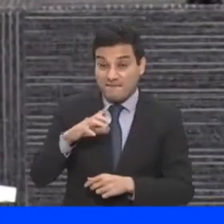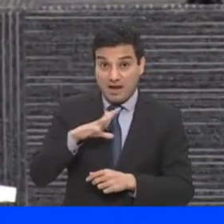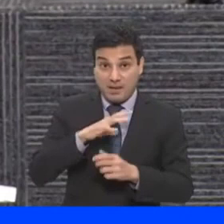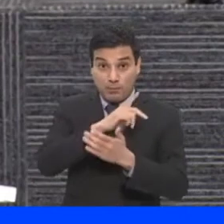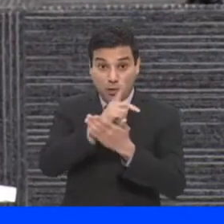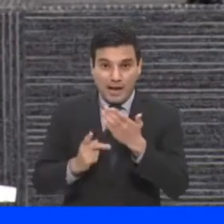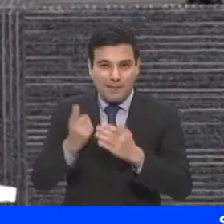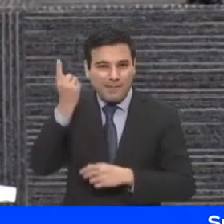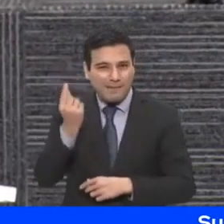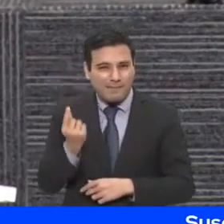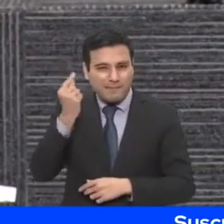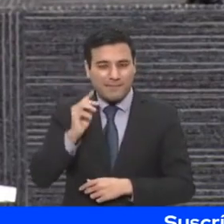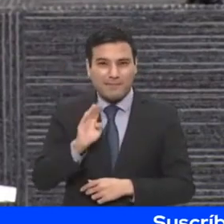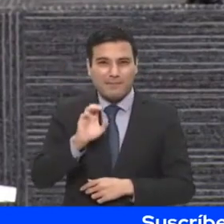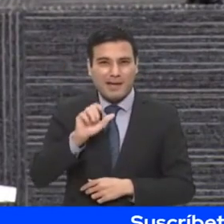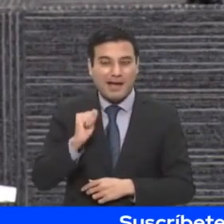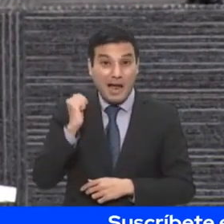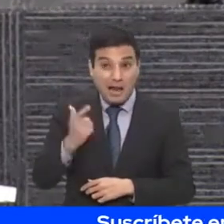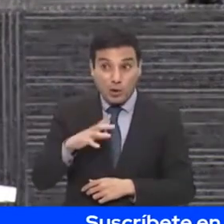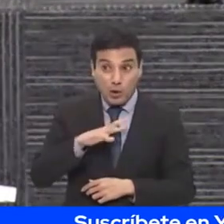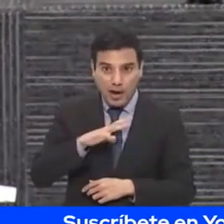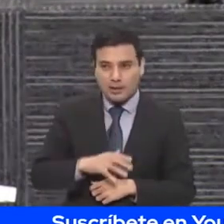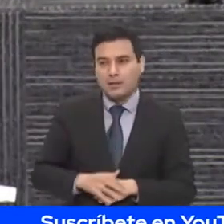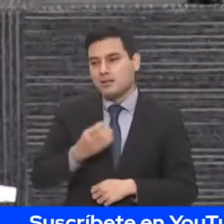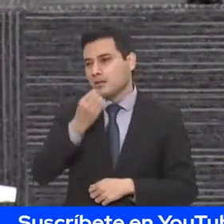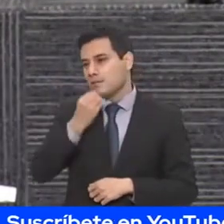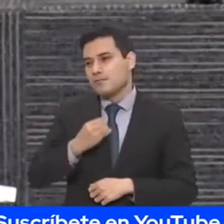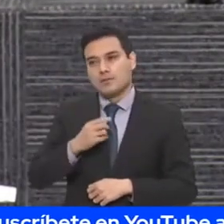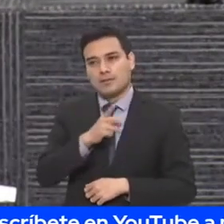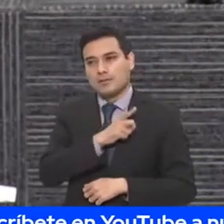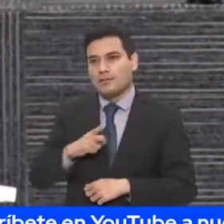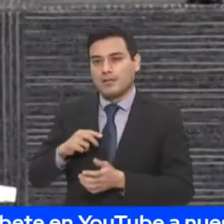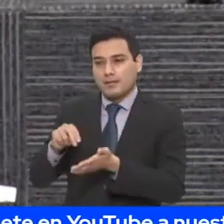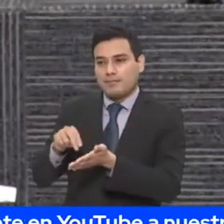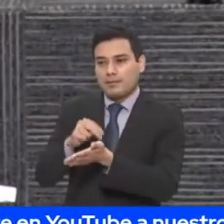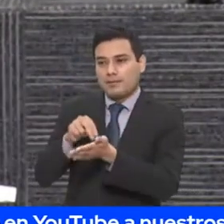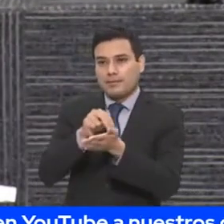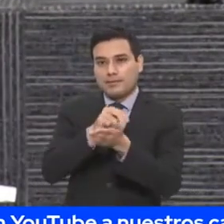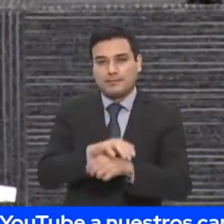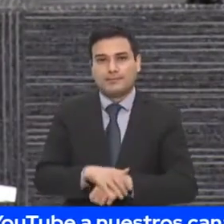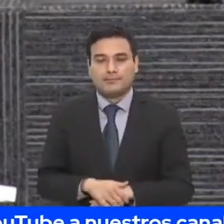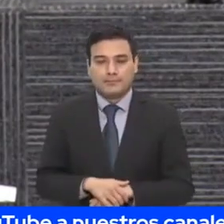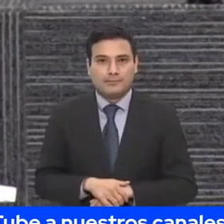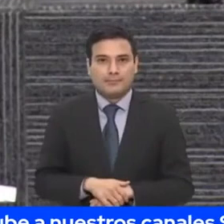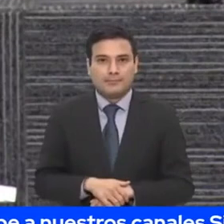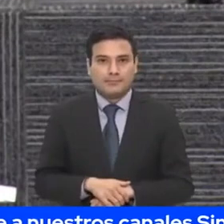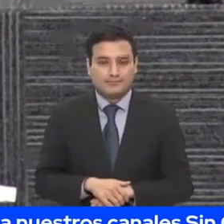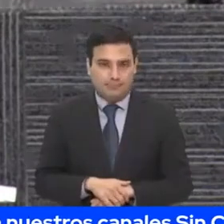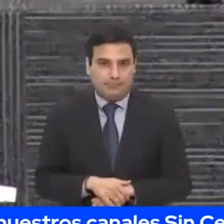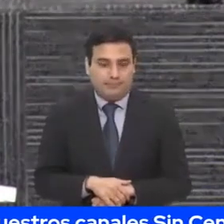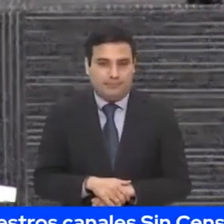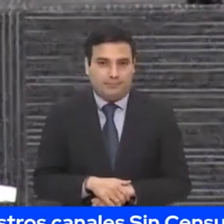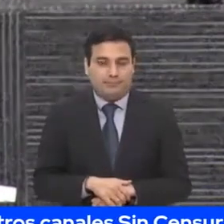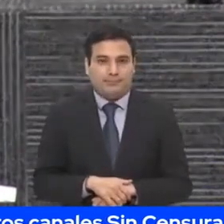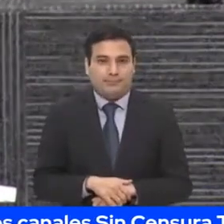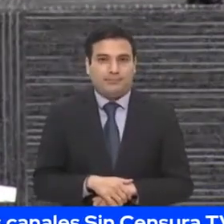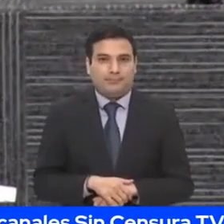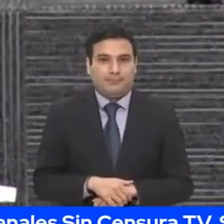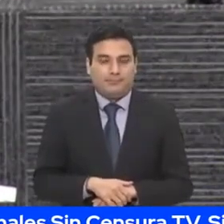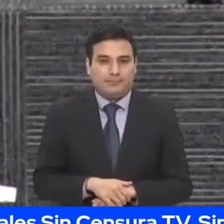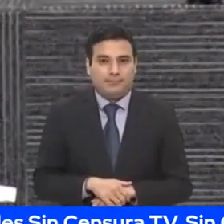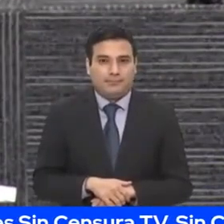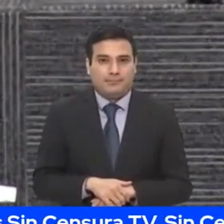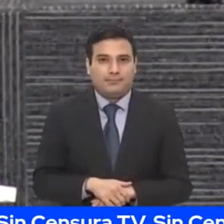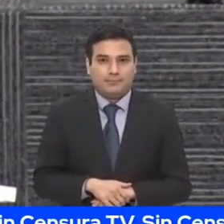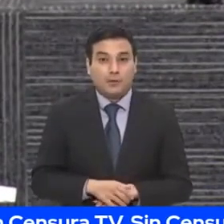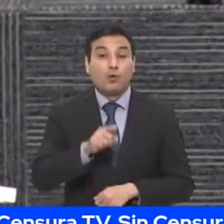sociales a que les firmen para poder lograr las firmas de la revocación de mandato. Hoy, en lugar de hablar